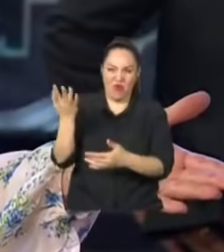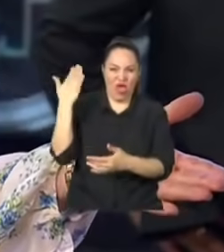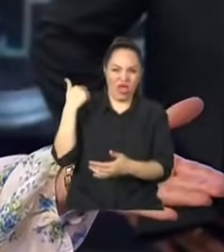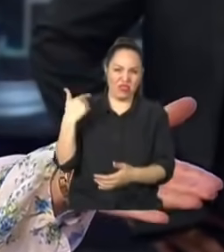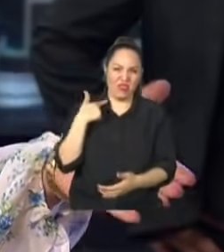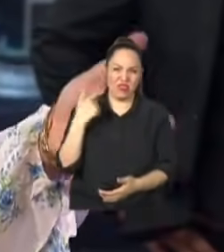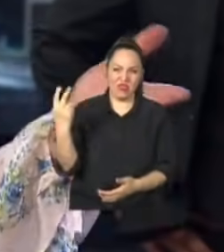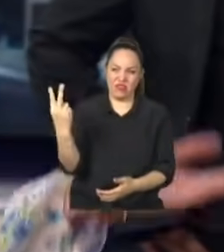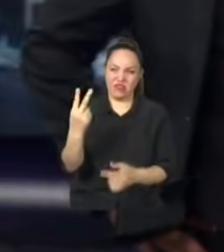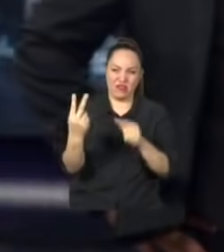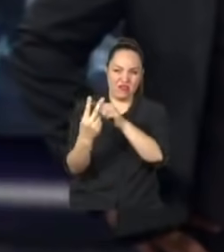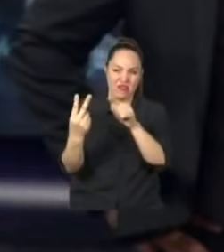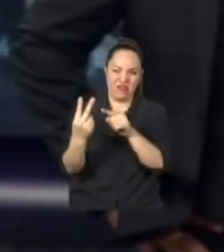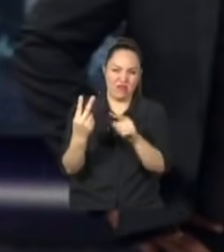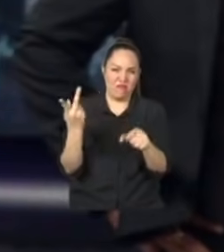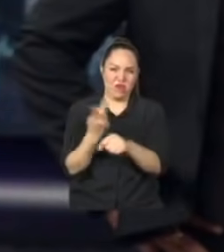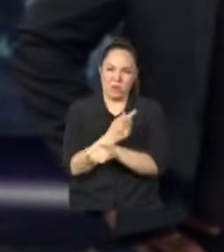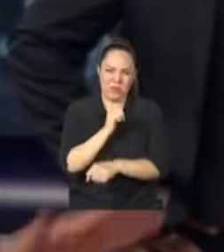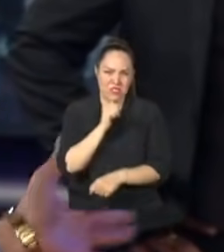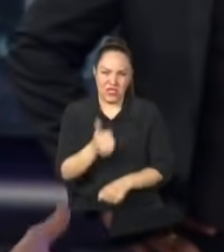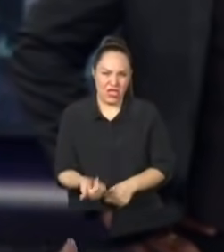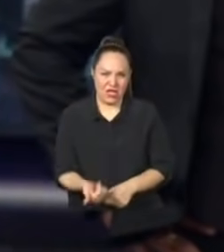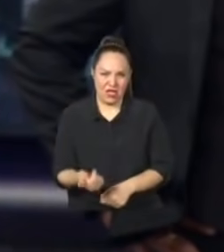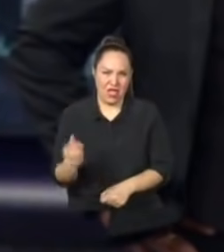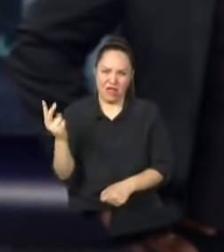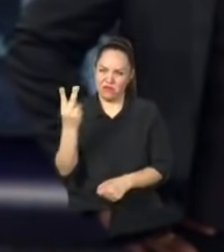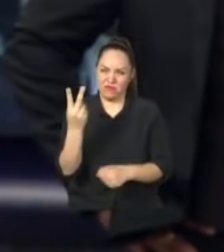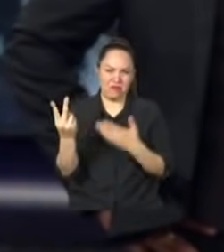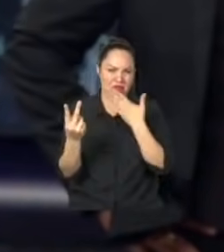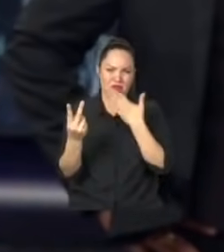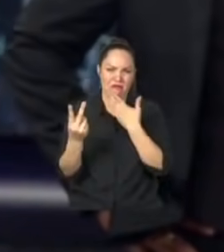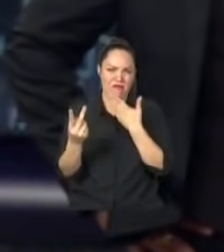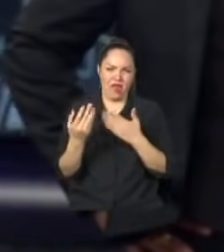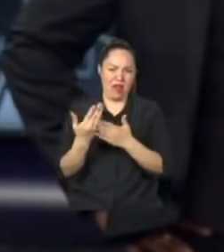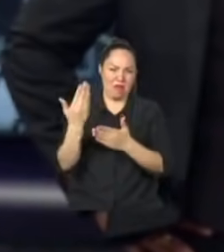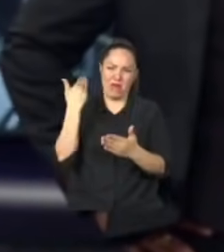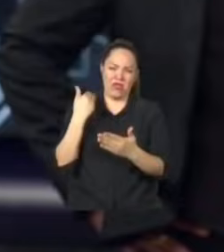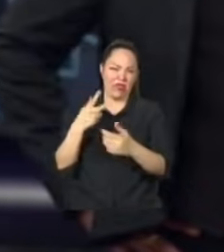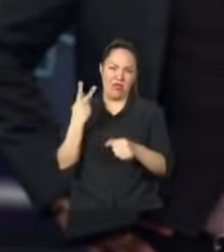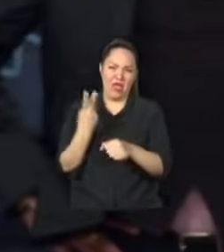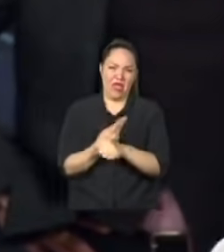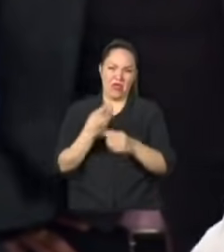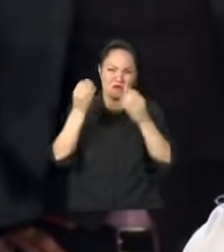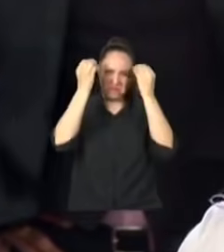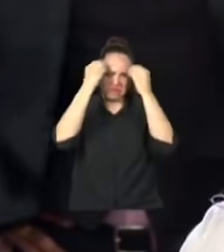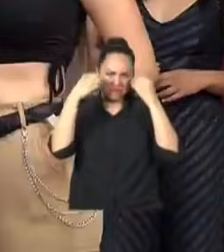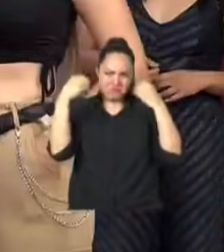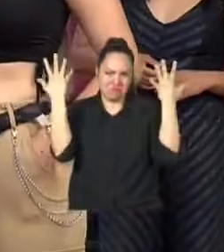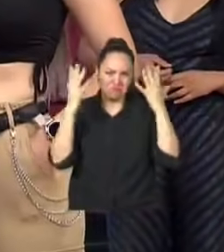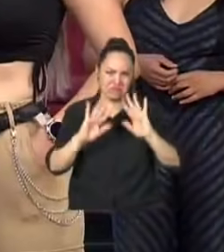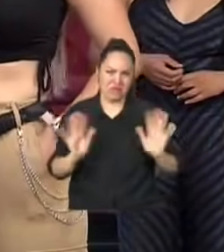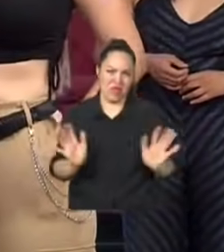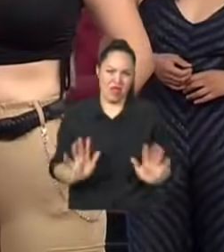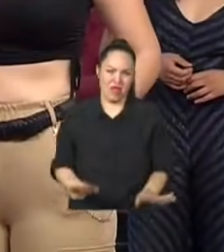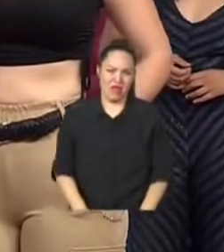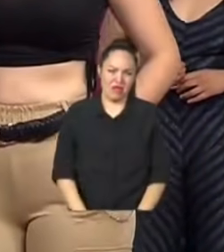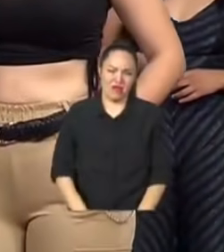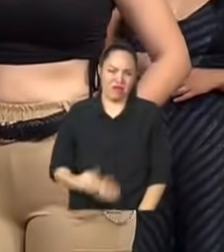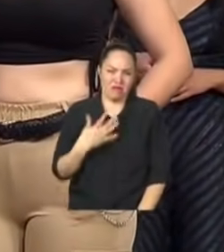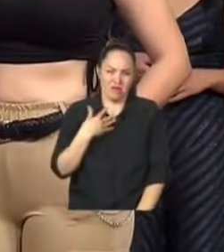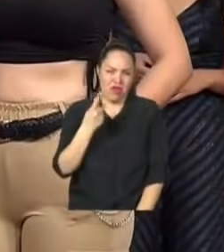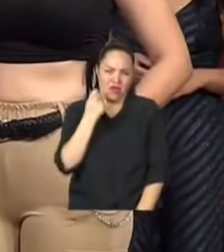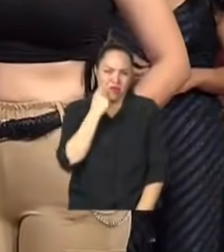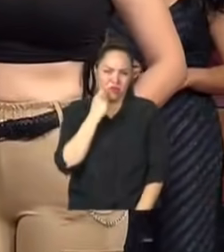están saliendo, pues está bien. El pasado es el pasado, no pasa nada. ¿Y qué tiene? Es que ella lo agarró para un faje